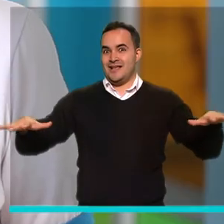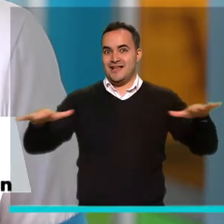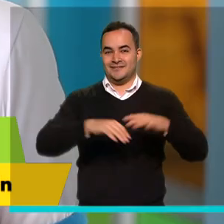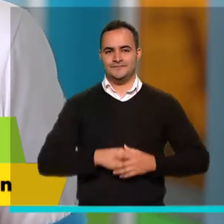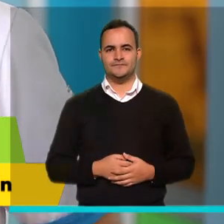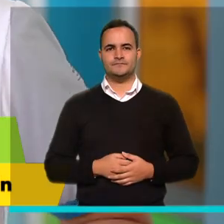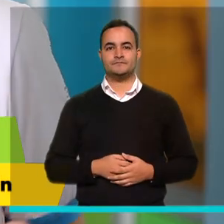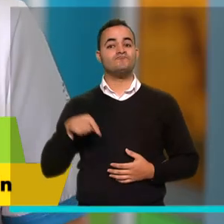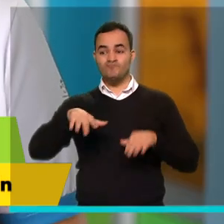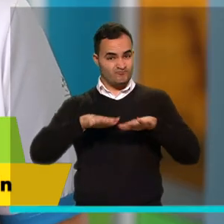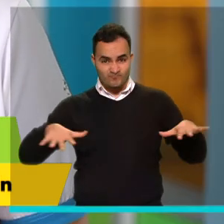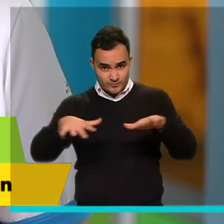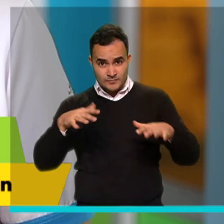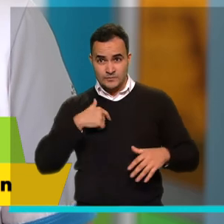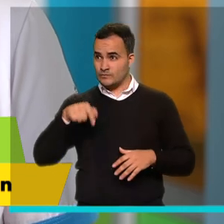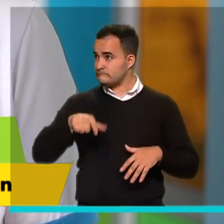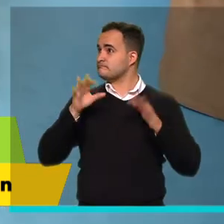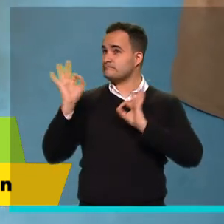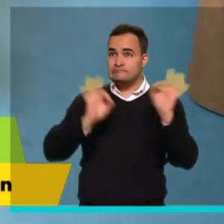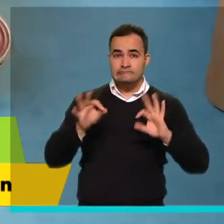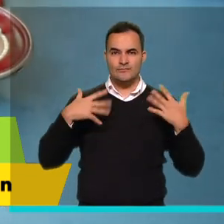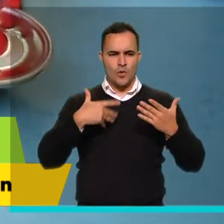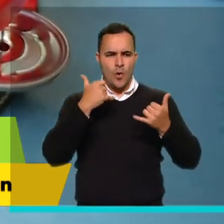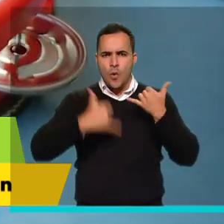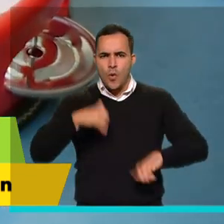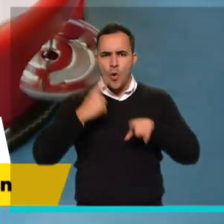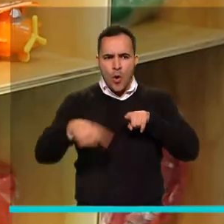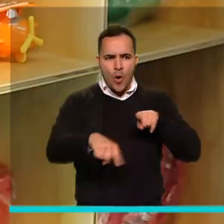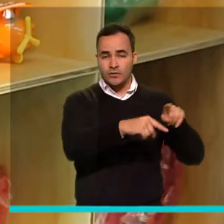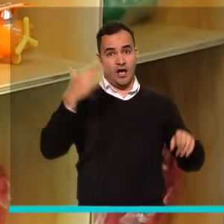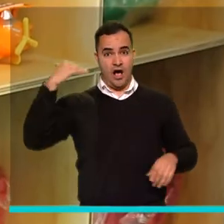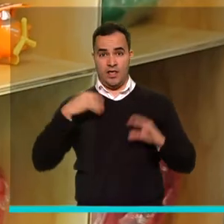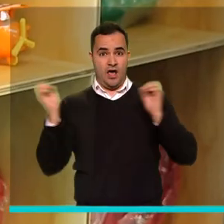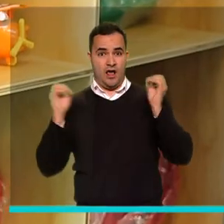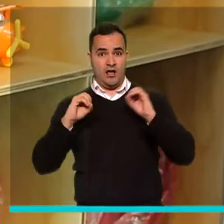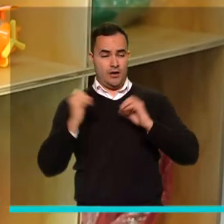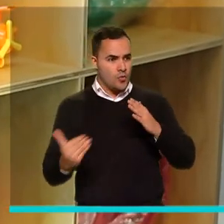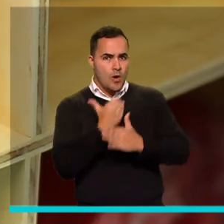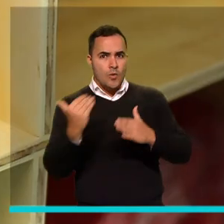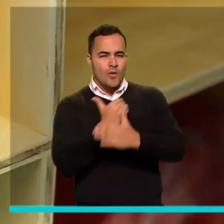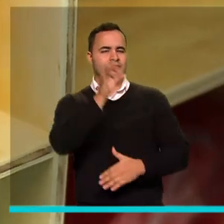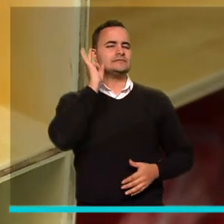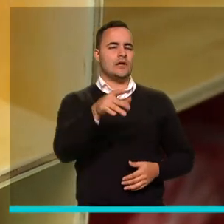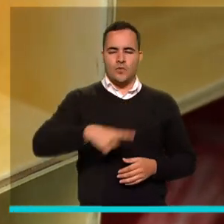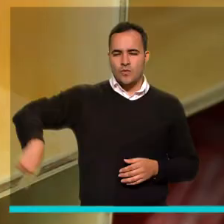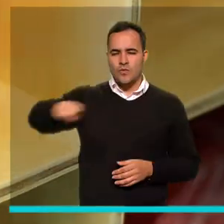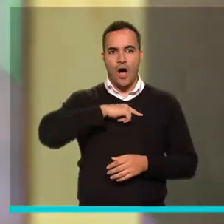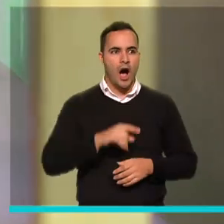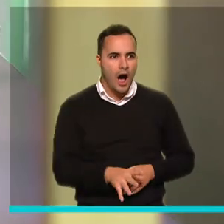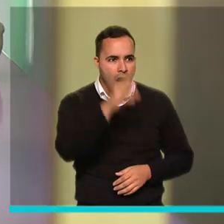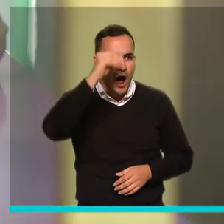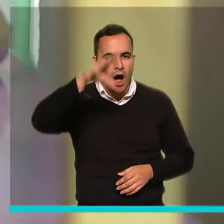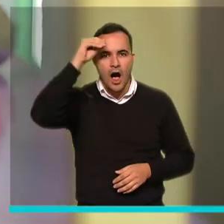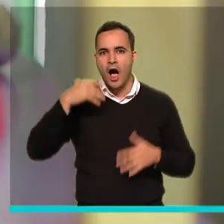El espacio y todo lo que trajeron, los juguetes o cosas que ellos antes no habían visto, les va a permitir conocer, de pronto